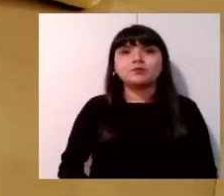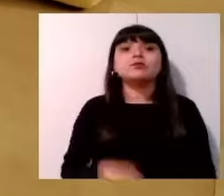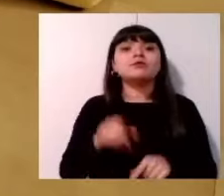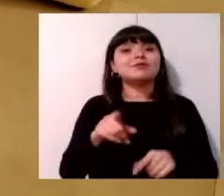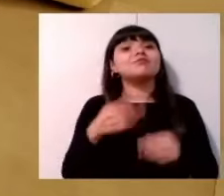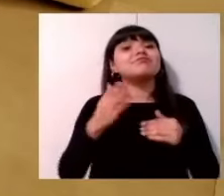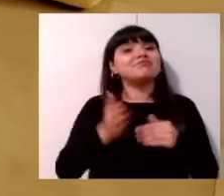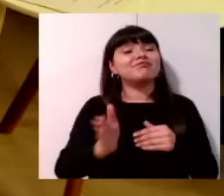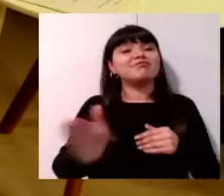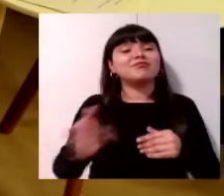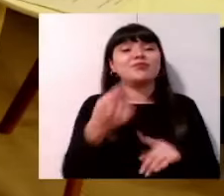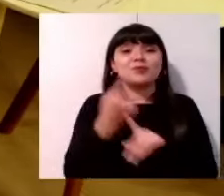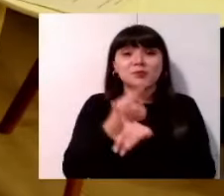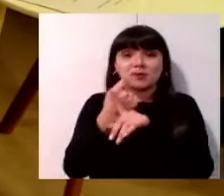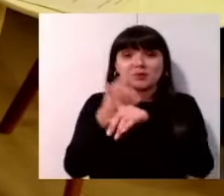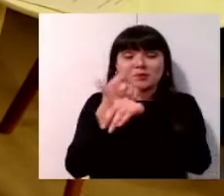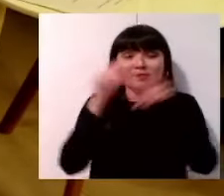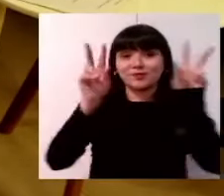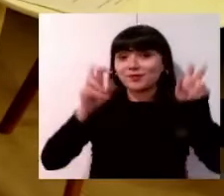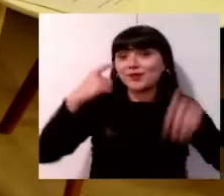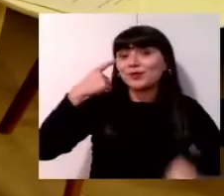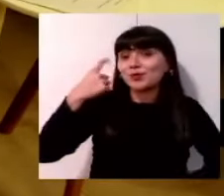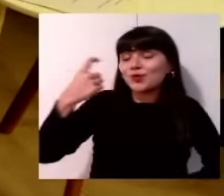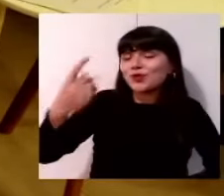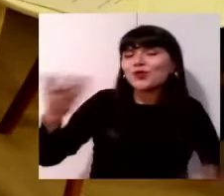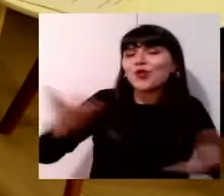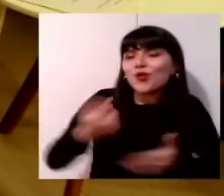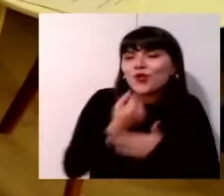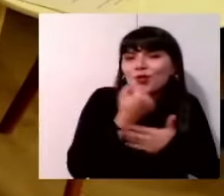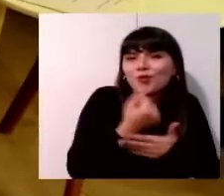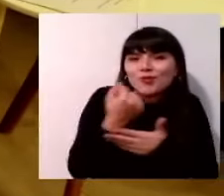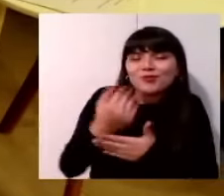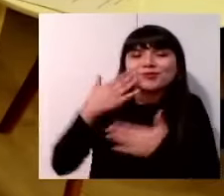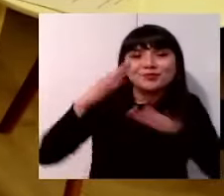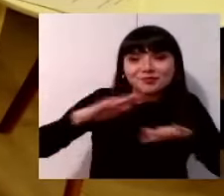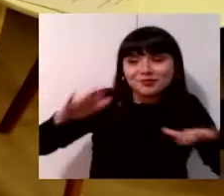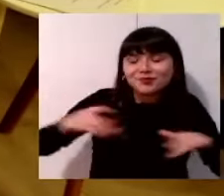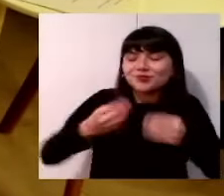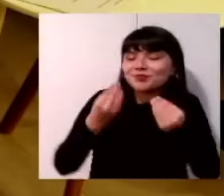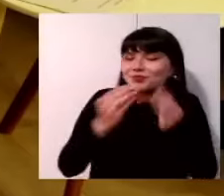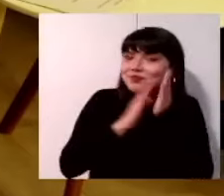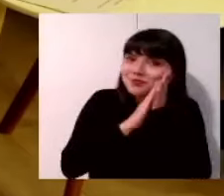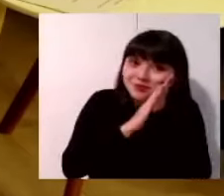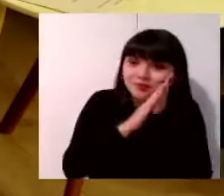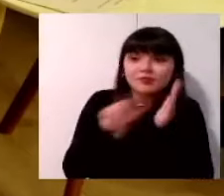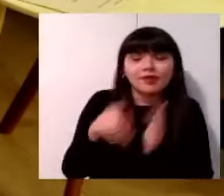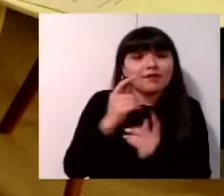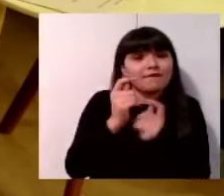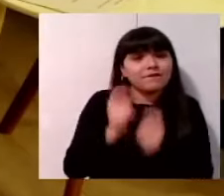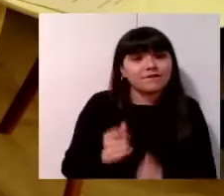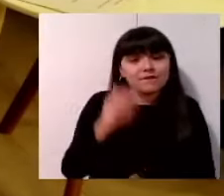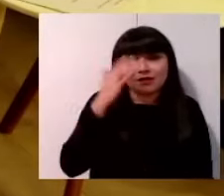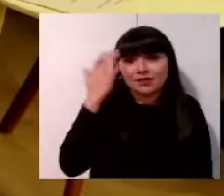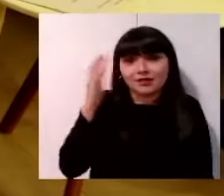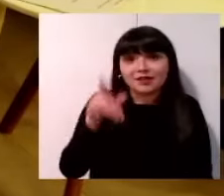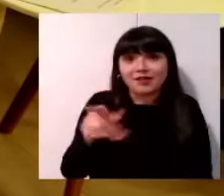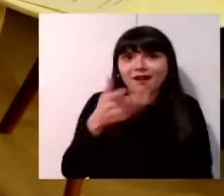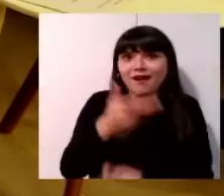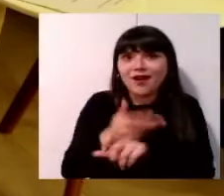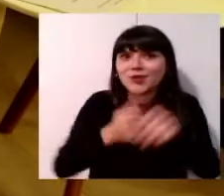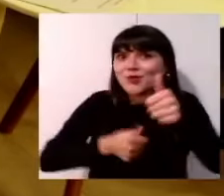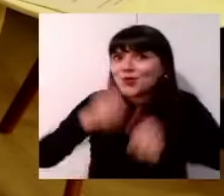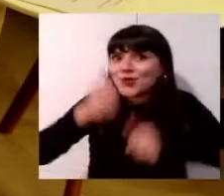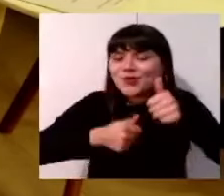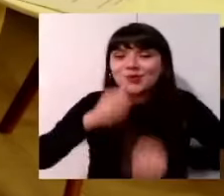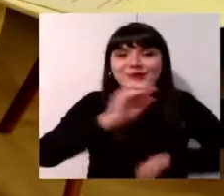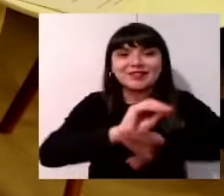ayudar a nuestros hijos a que tengan un buen dormir con la neuróloga infantil experta en sueño también. Y queremos decirle que tenemos concurso, porque